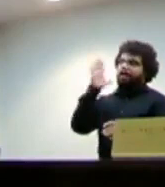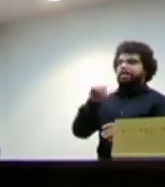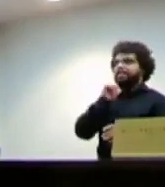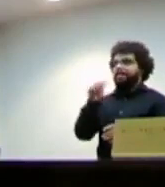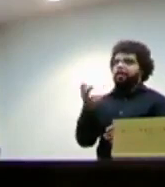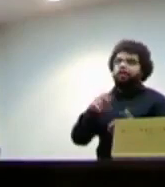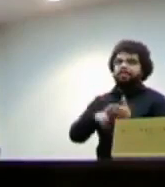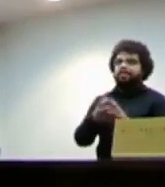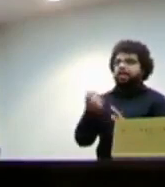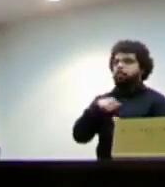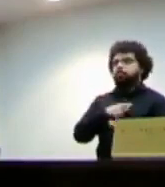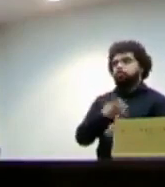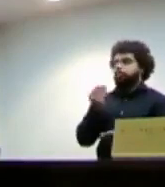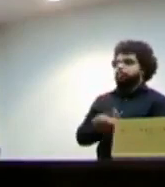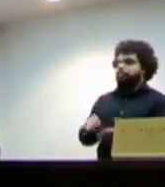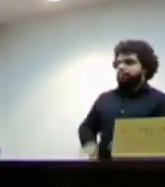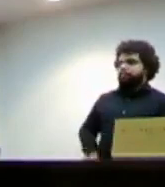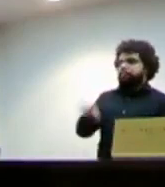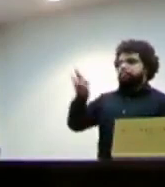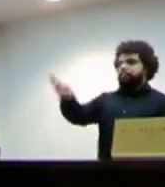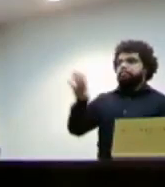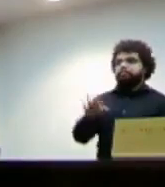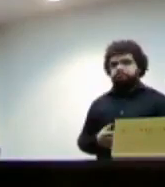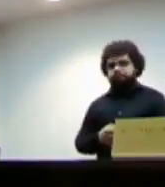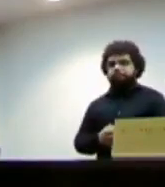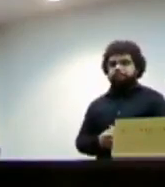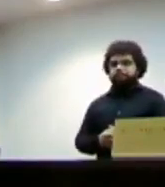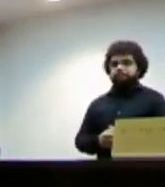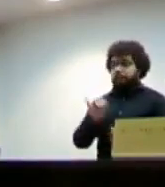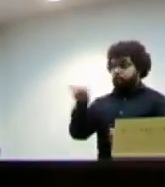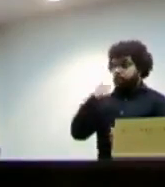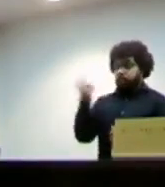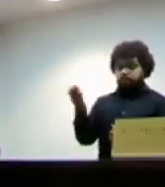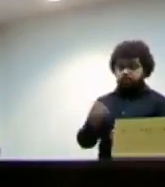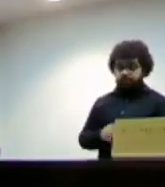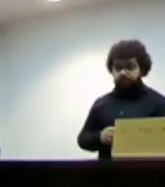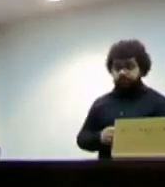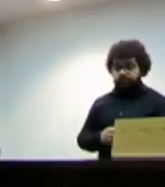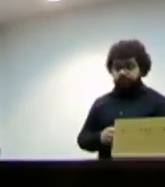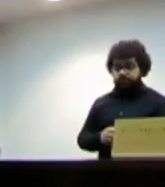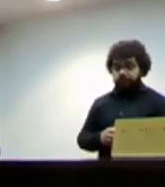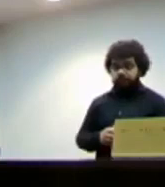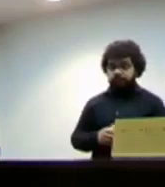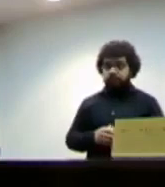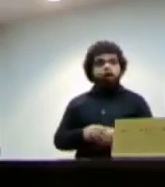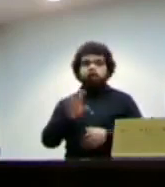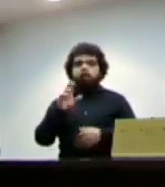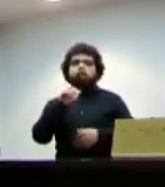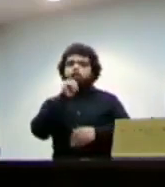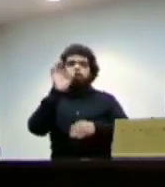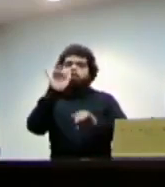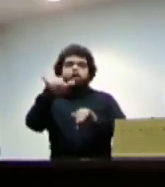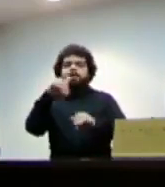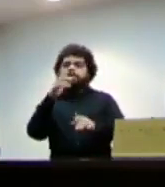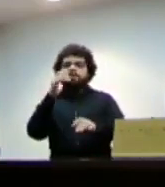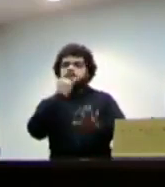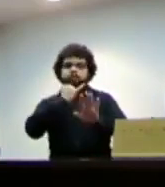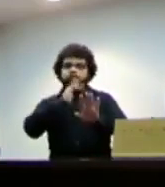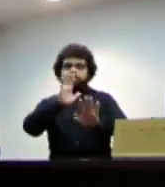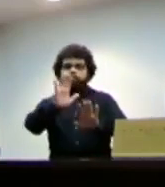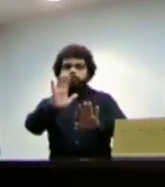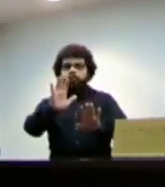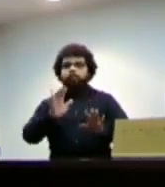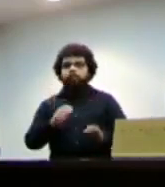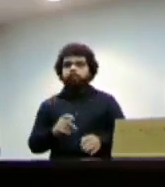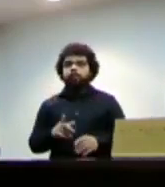en el bolsillo. No, eso es lo que dijeron ellos. No funciona así, ¿verdad? No funciona. Yo voy a explicar cómo funciona, ¿verdad?